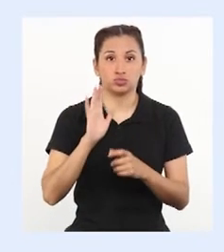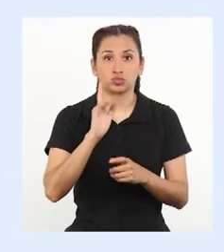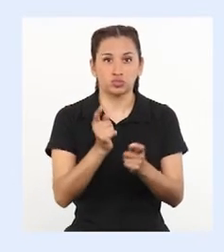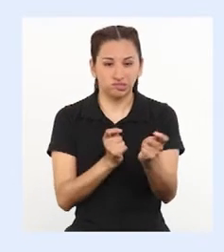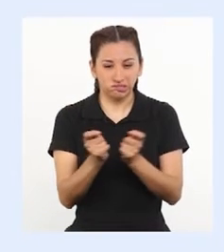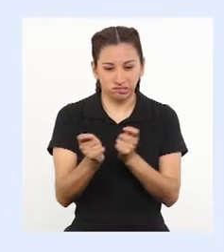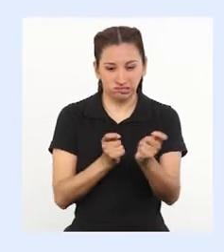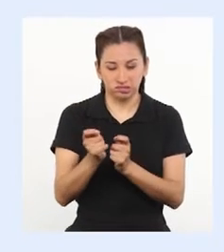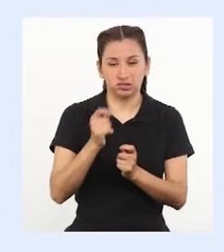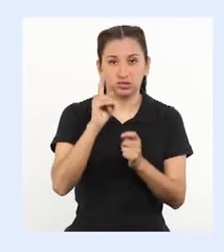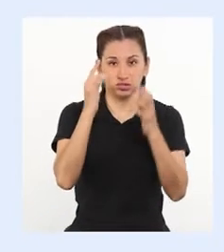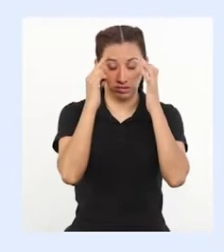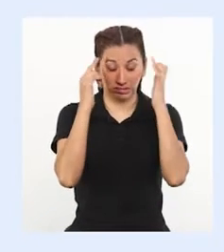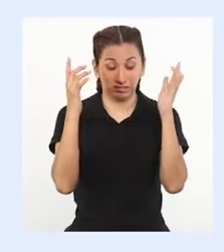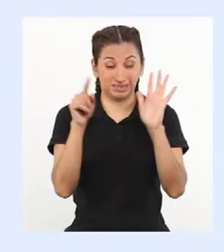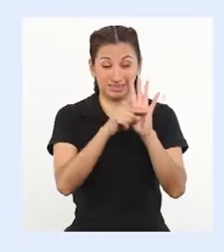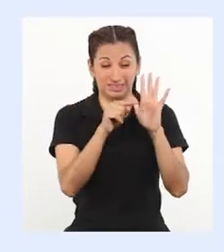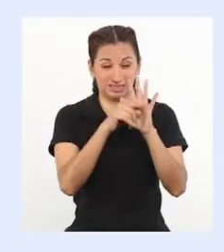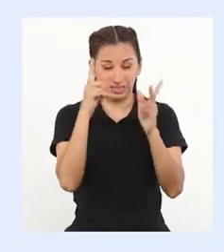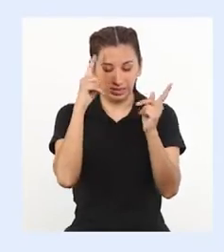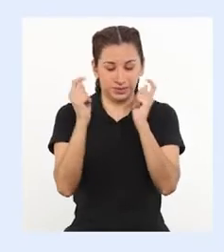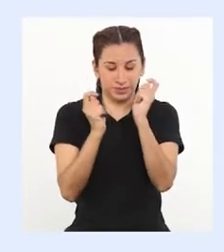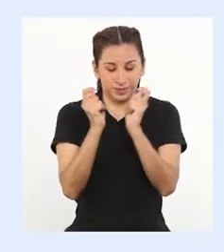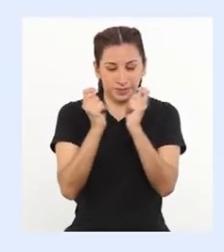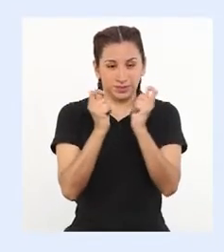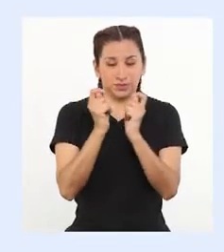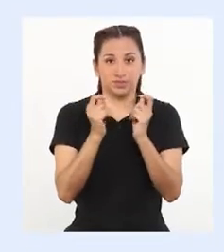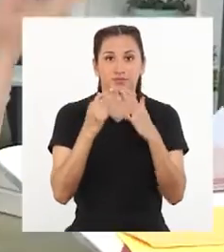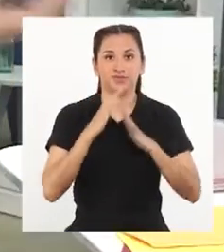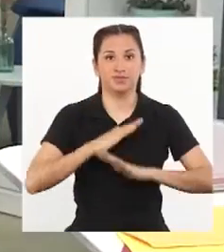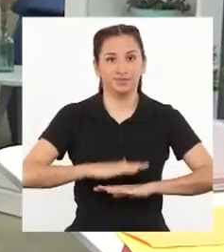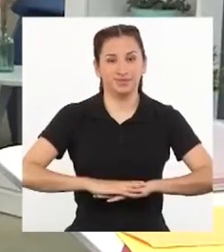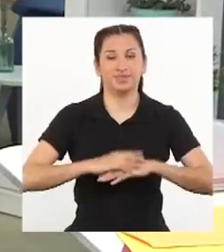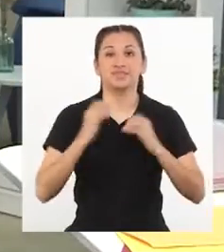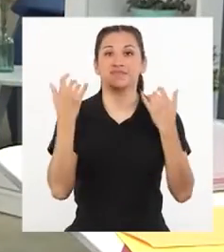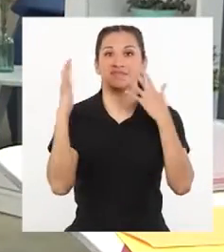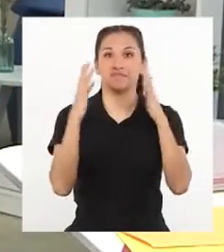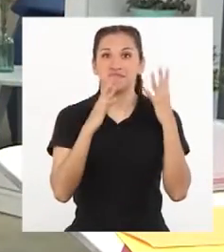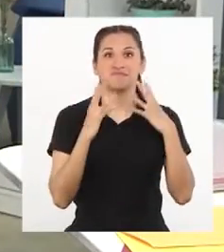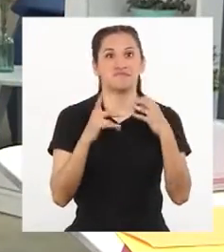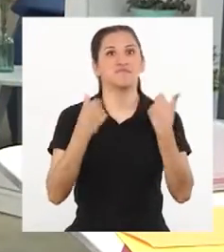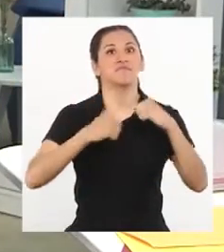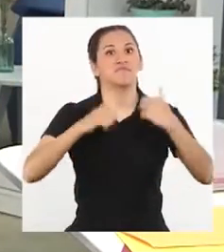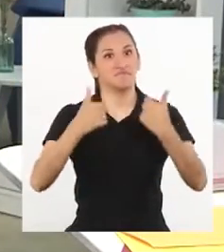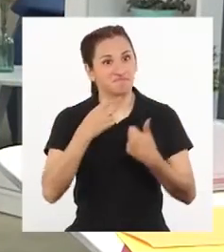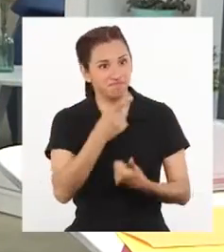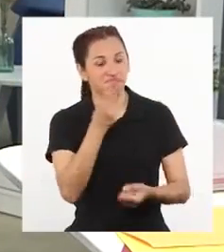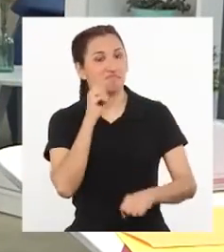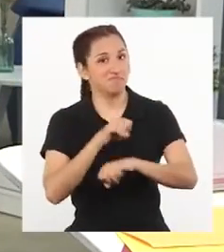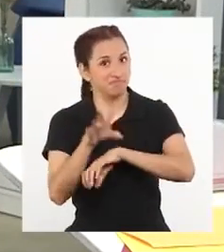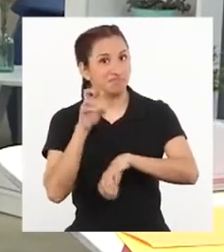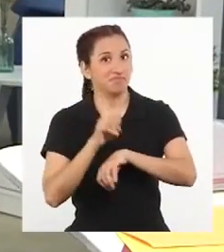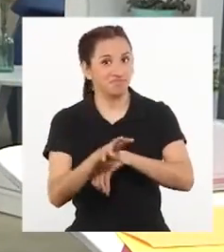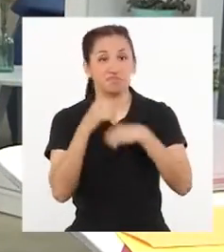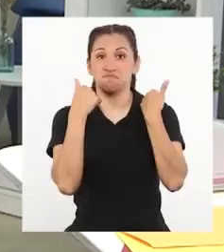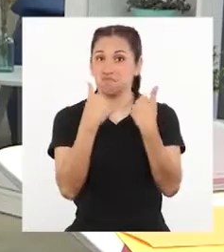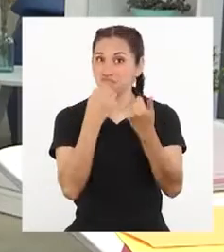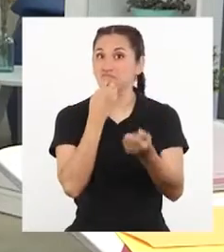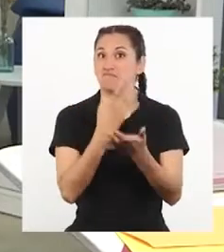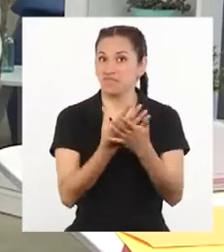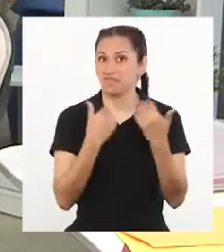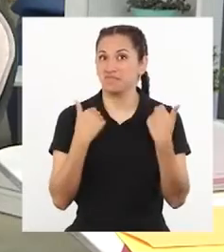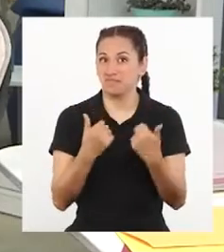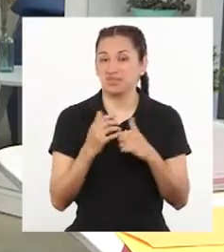Controlar efectivamente el estrés negativo. ¡Bravo! ¿Qué tales